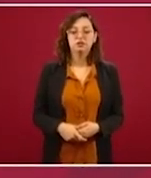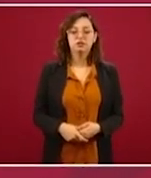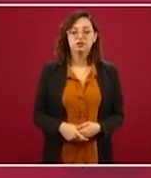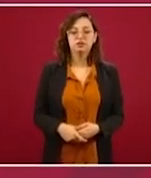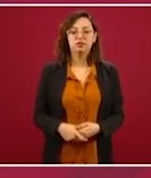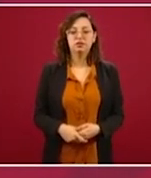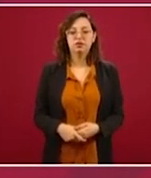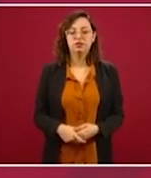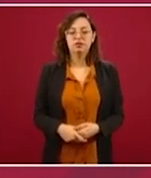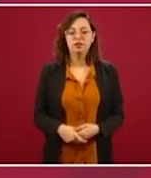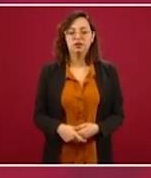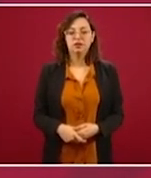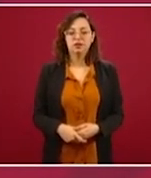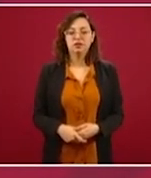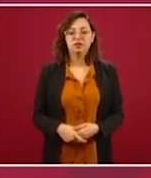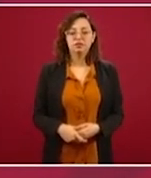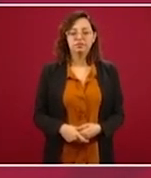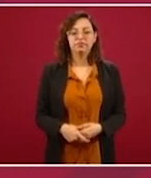se